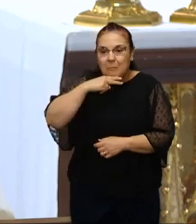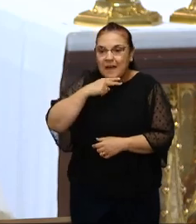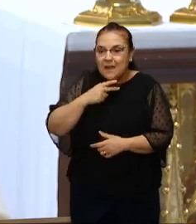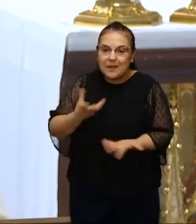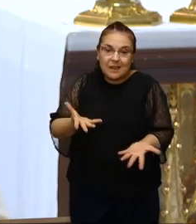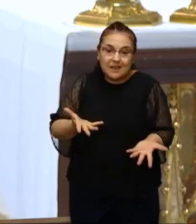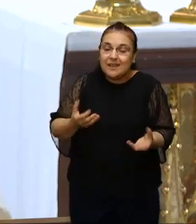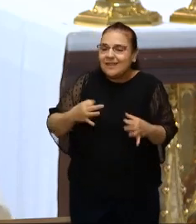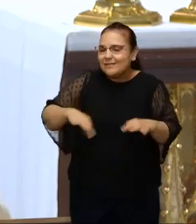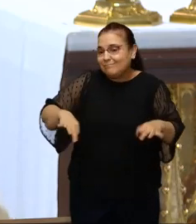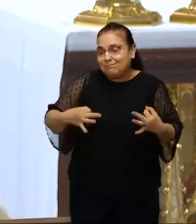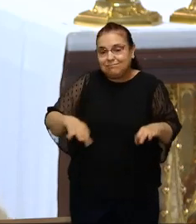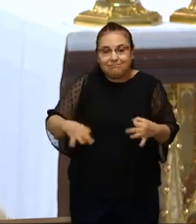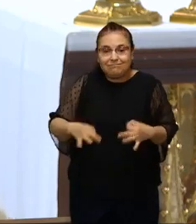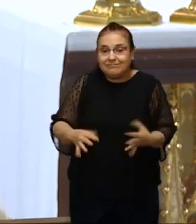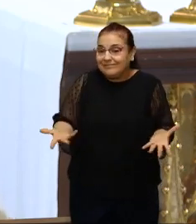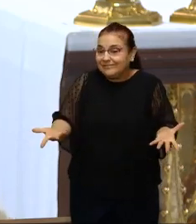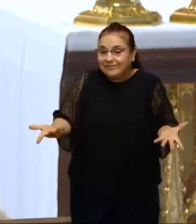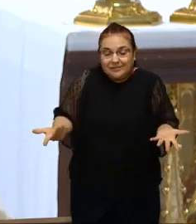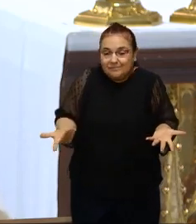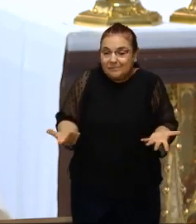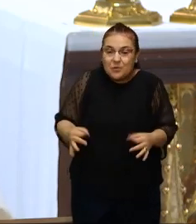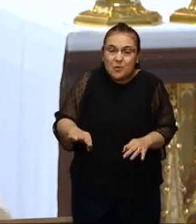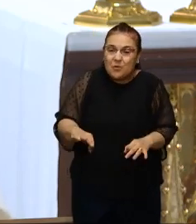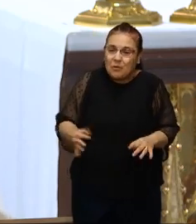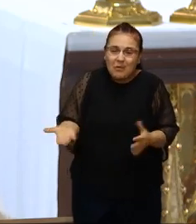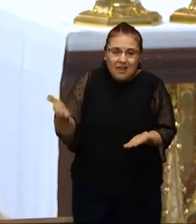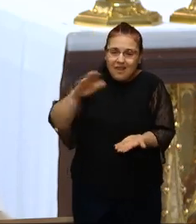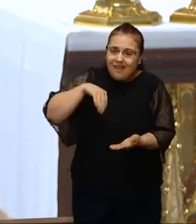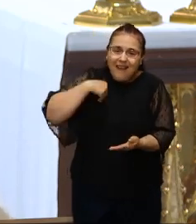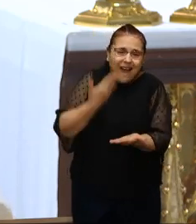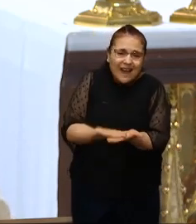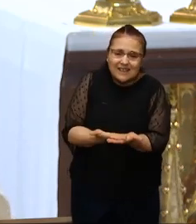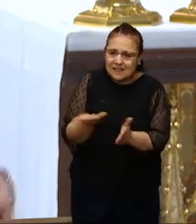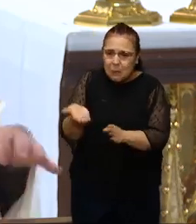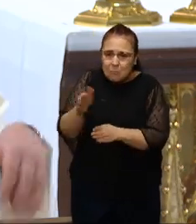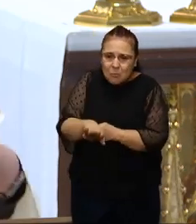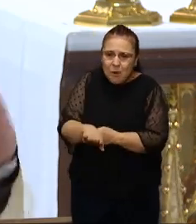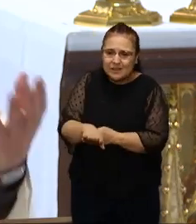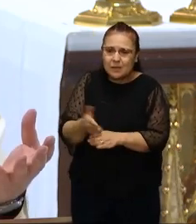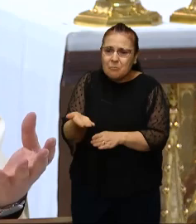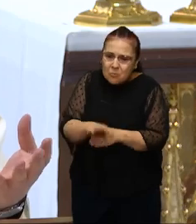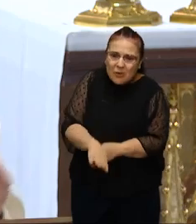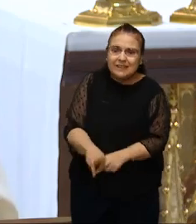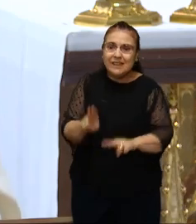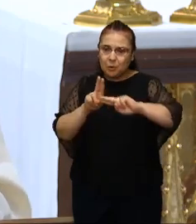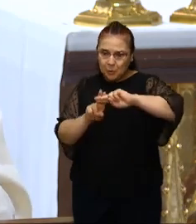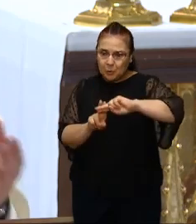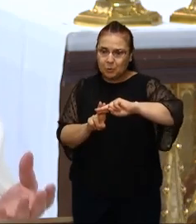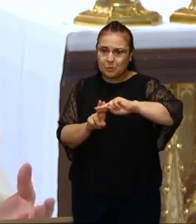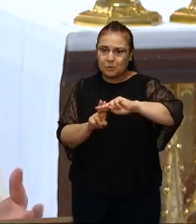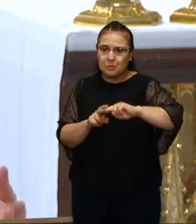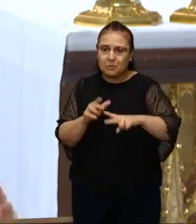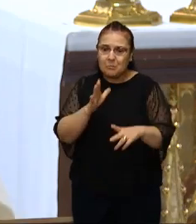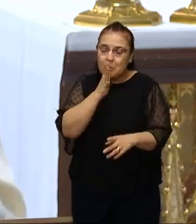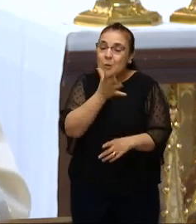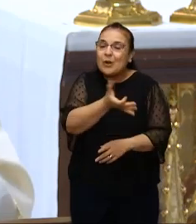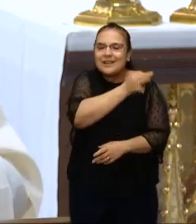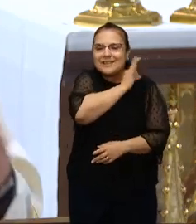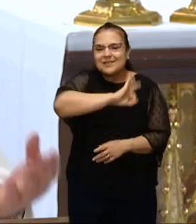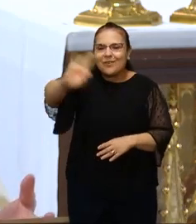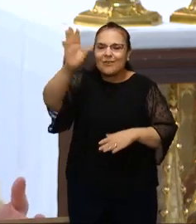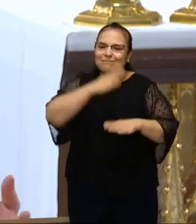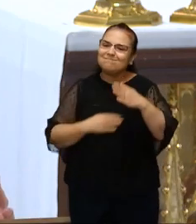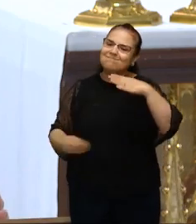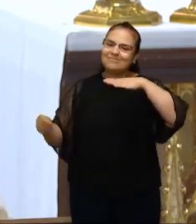enormemente humilde, que se hizo uno de tantos, se rebajó hasta la muerte y una muerte de cruz. Por eso Dios lo levantó sobre todas las